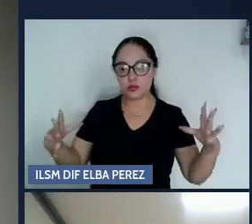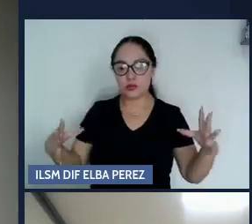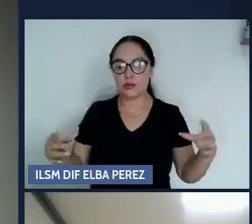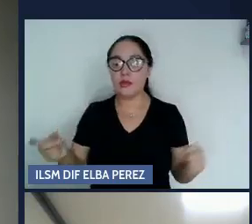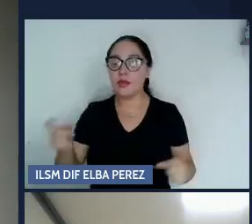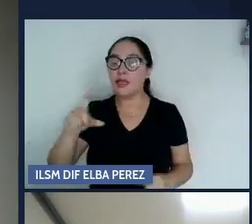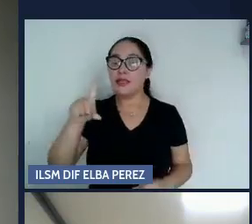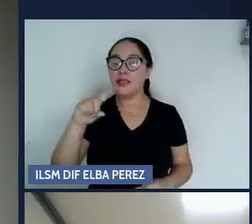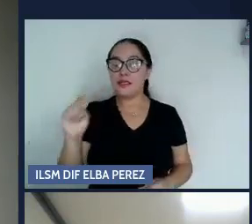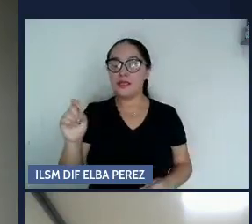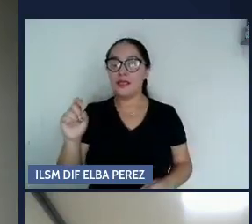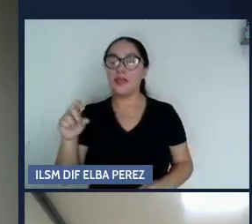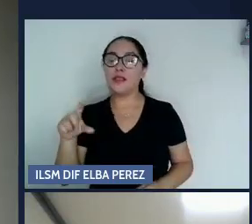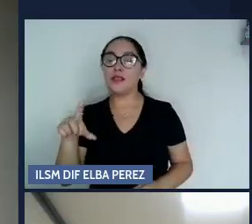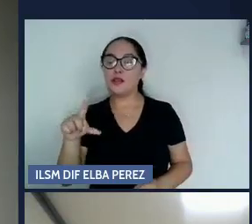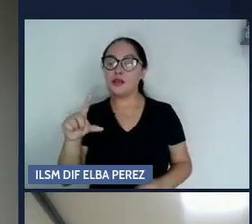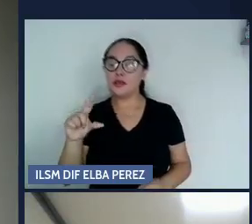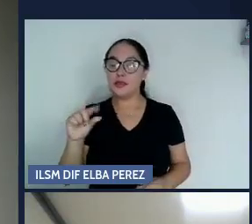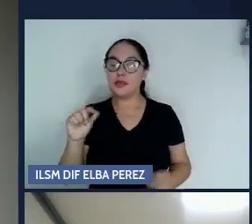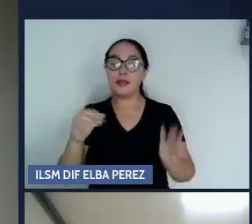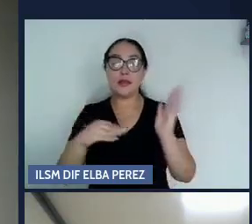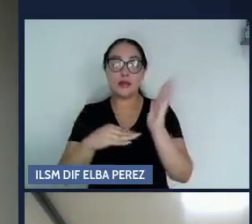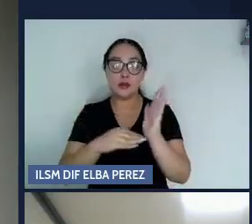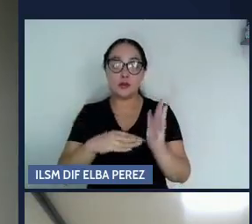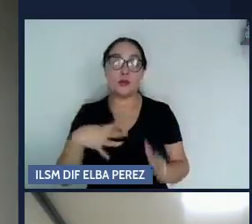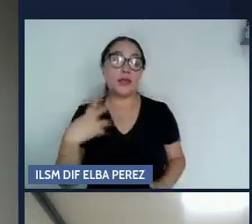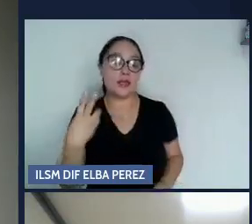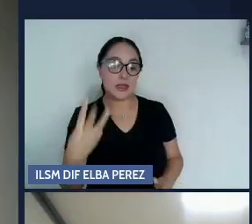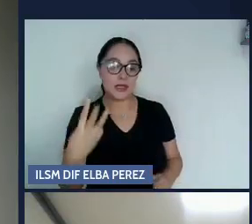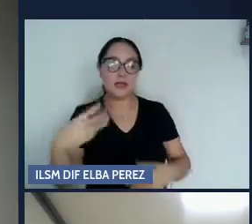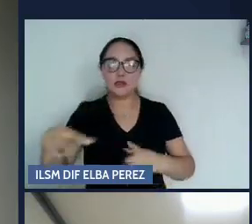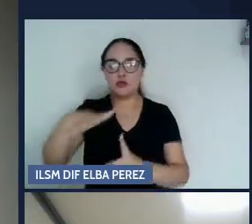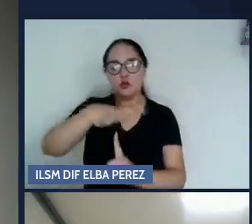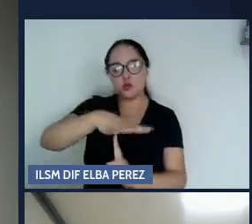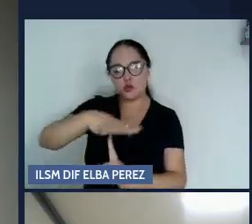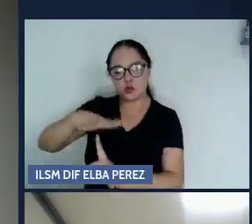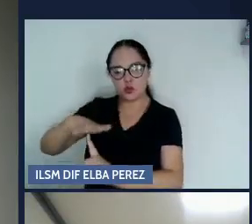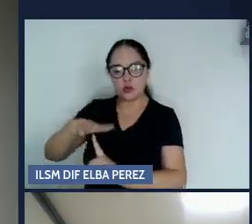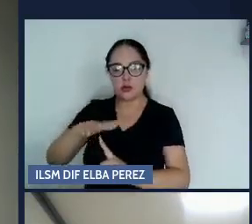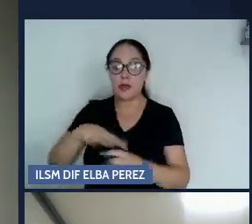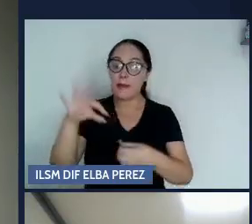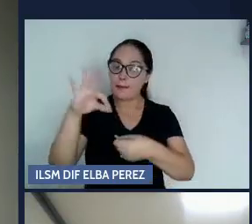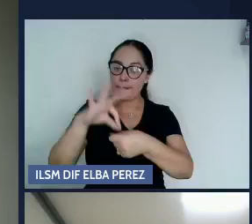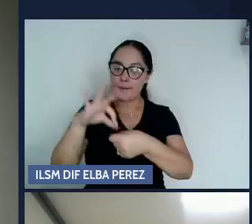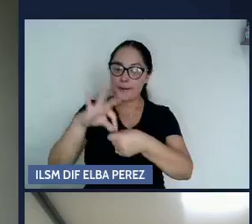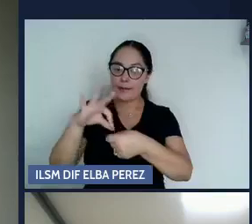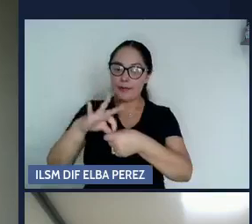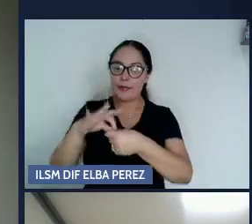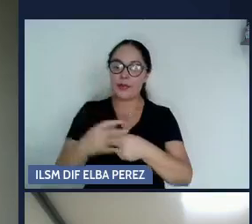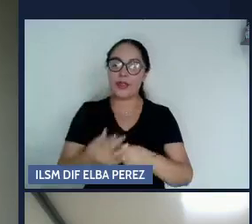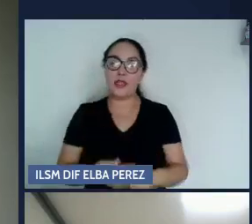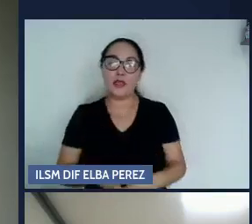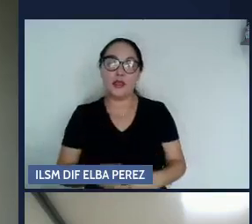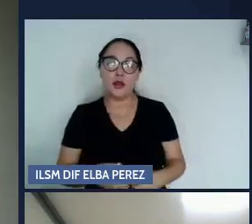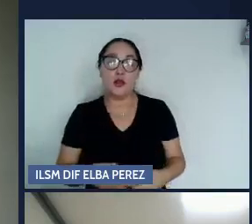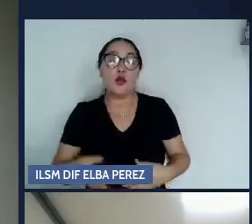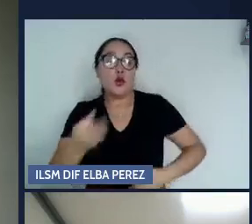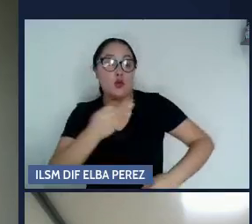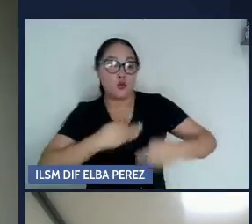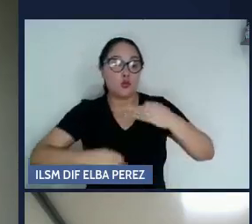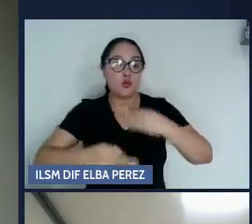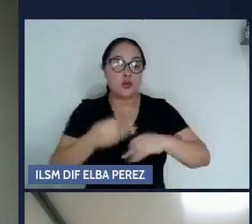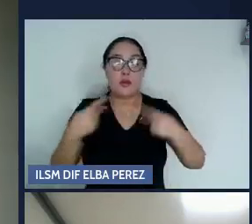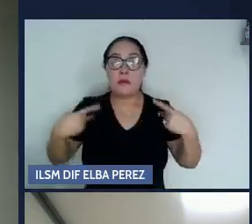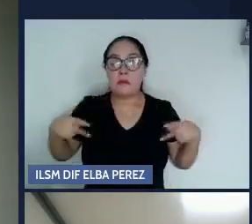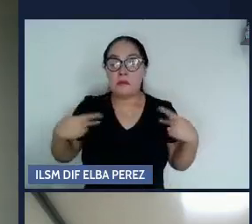170,003 mesas directivas de casilla. ¿Para qué? Para recibir nuestros votos. Un